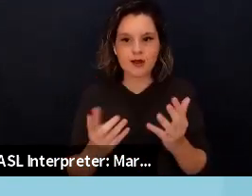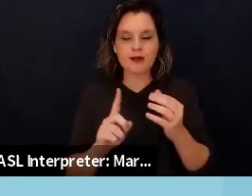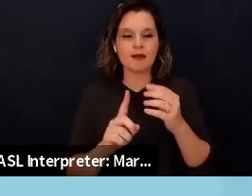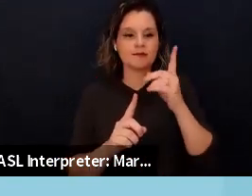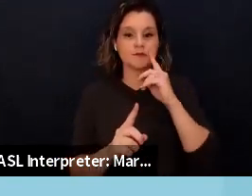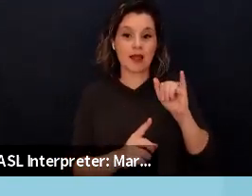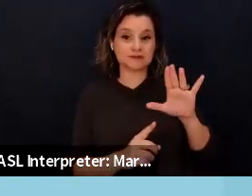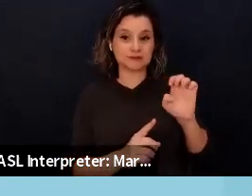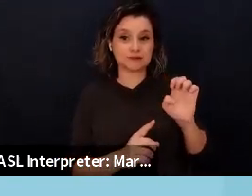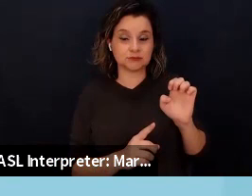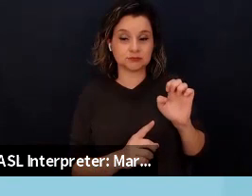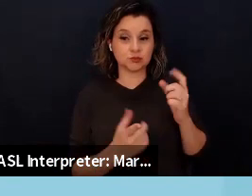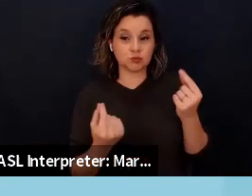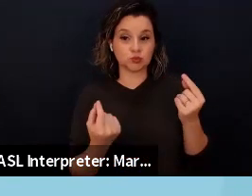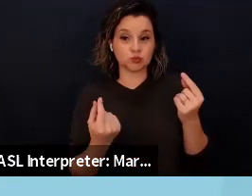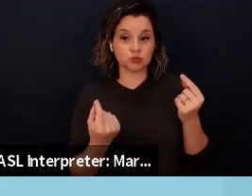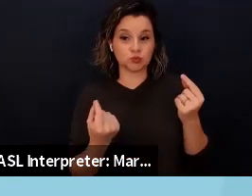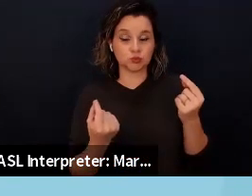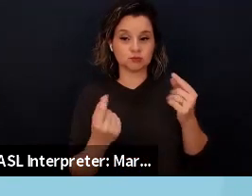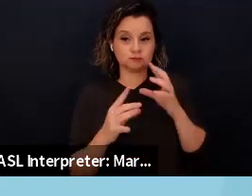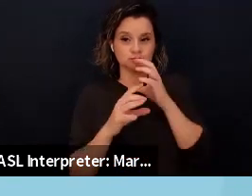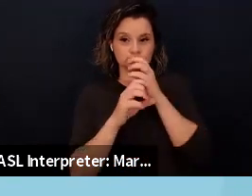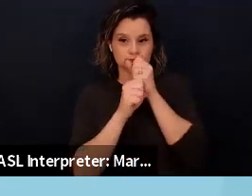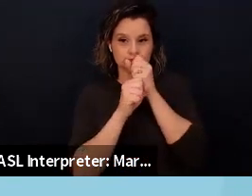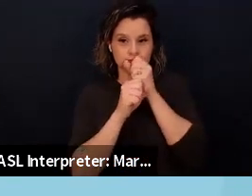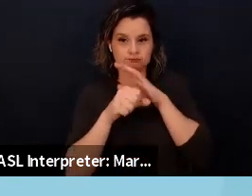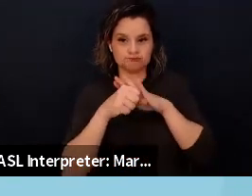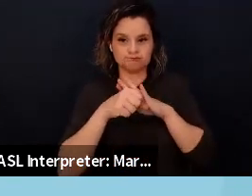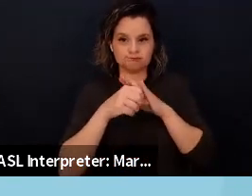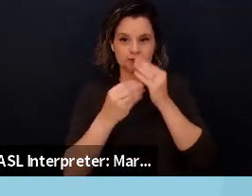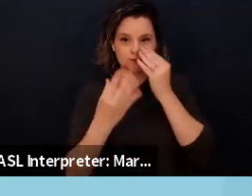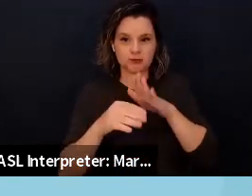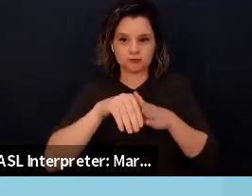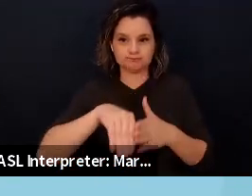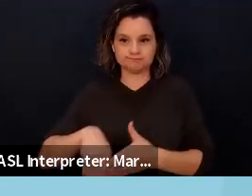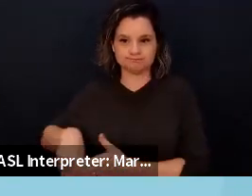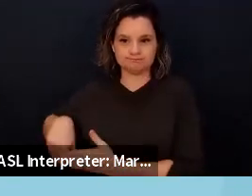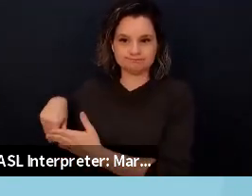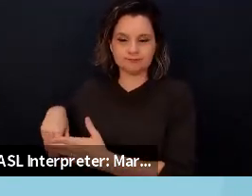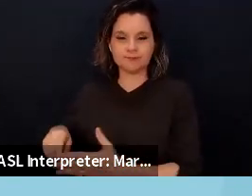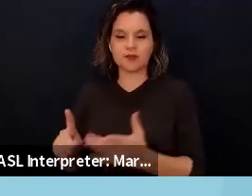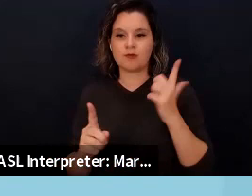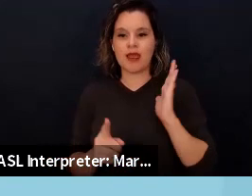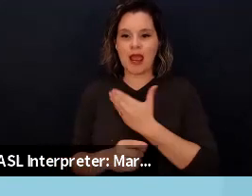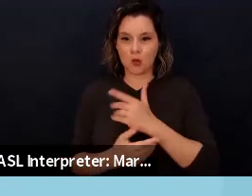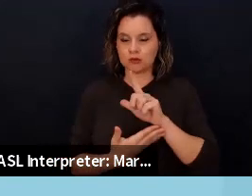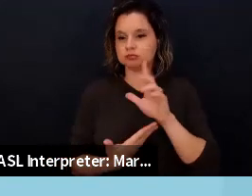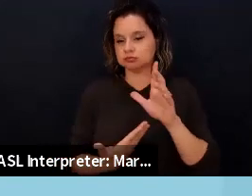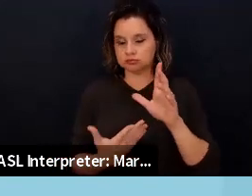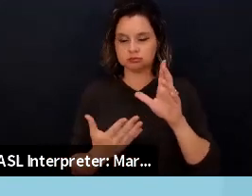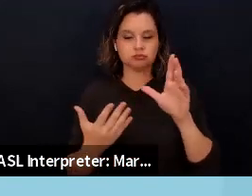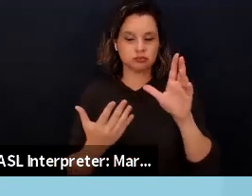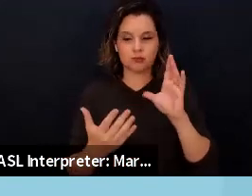ICE no nos da la información que necesitamos para nuestra abogacía. Y